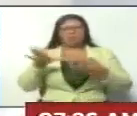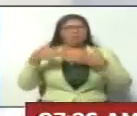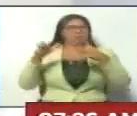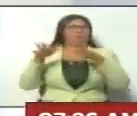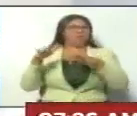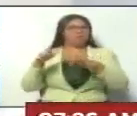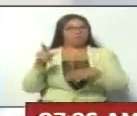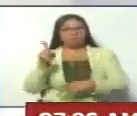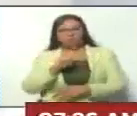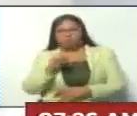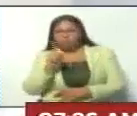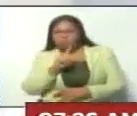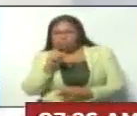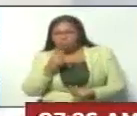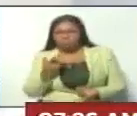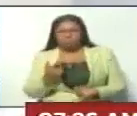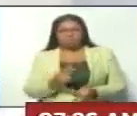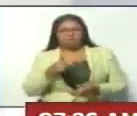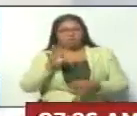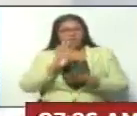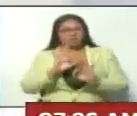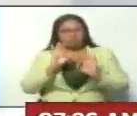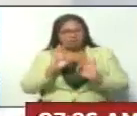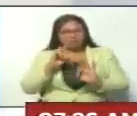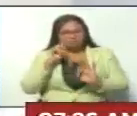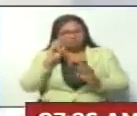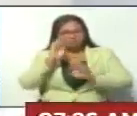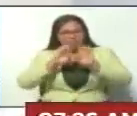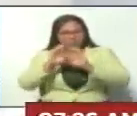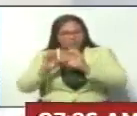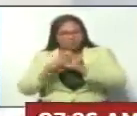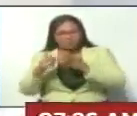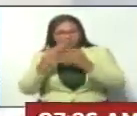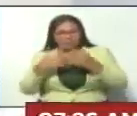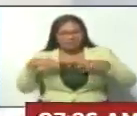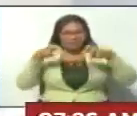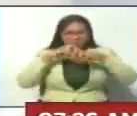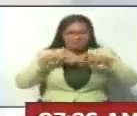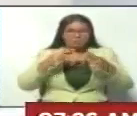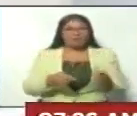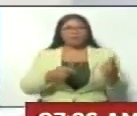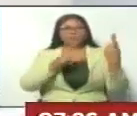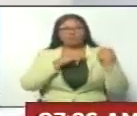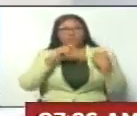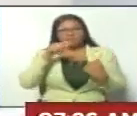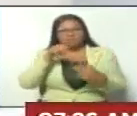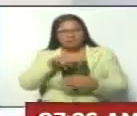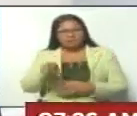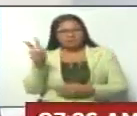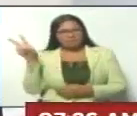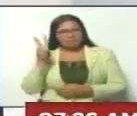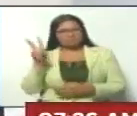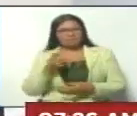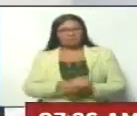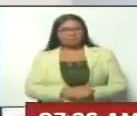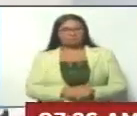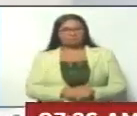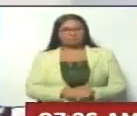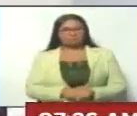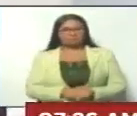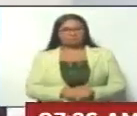unas medallitas nada más, ¿no? Y no son unas medallitas. Implica responsabilidad para el Estado venezolano, pero